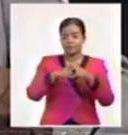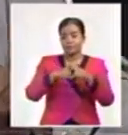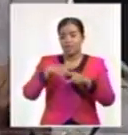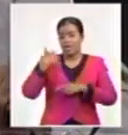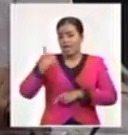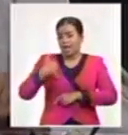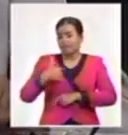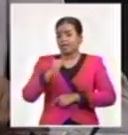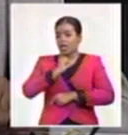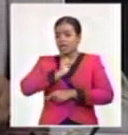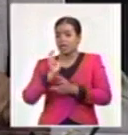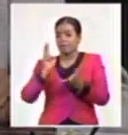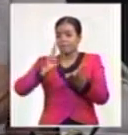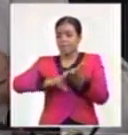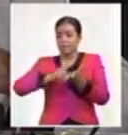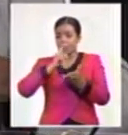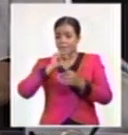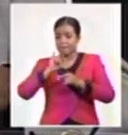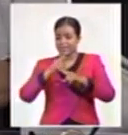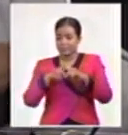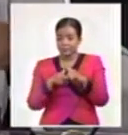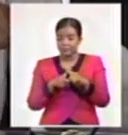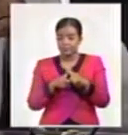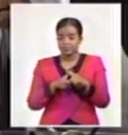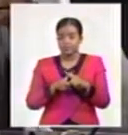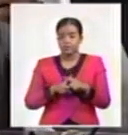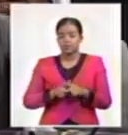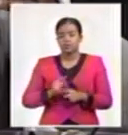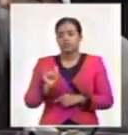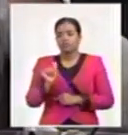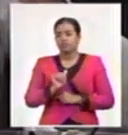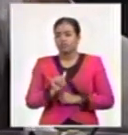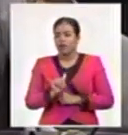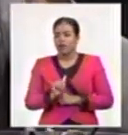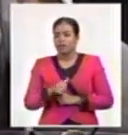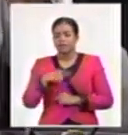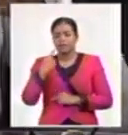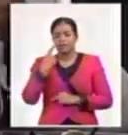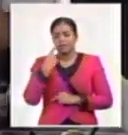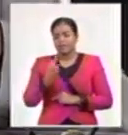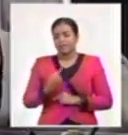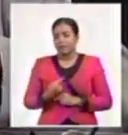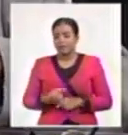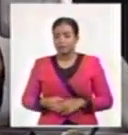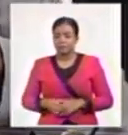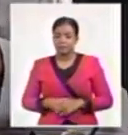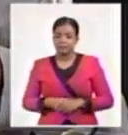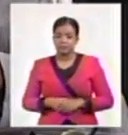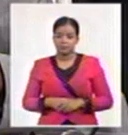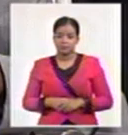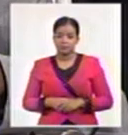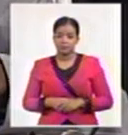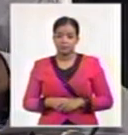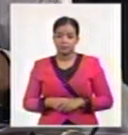en los BRICS. Por tanto, hay una especie